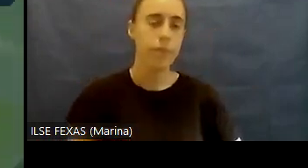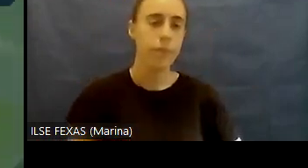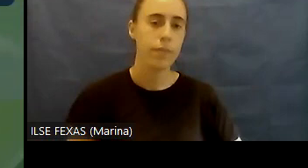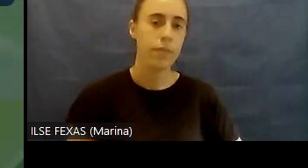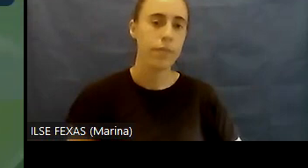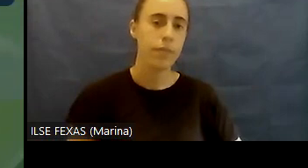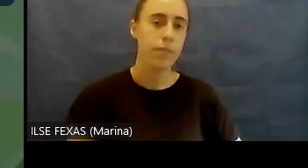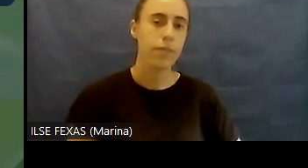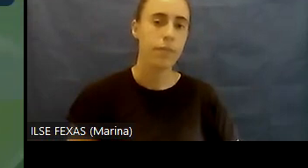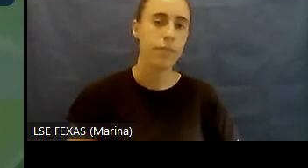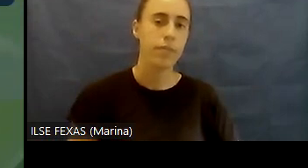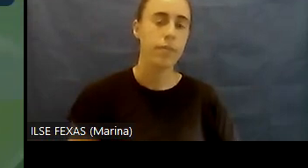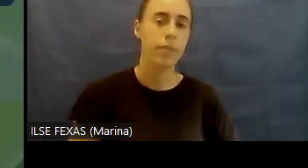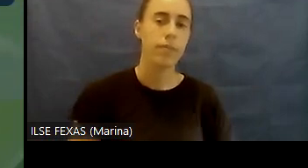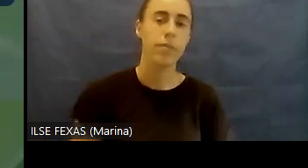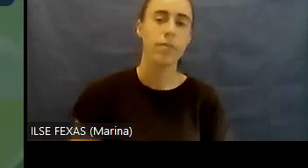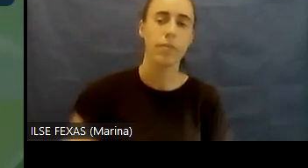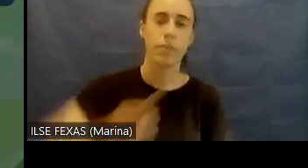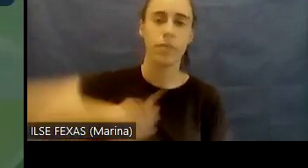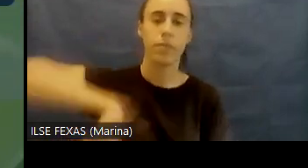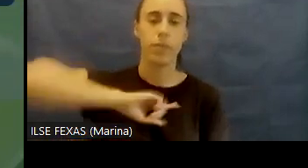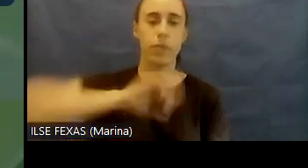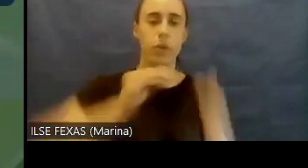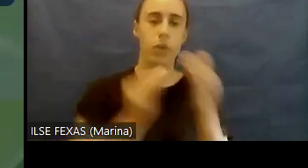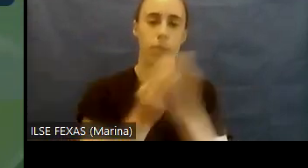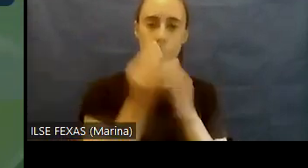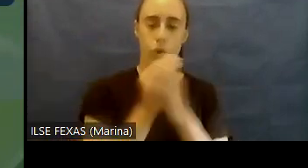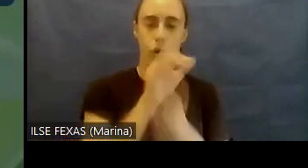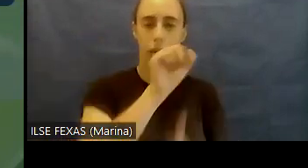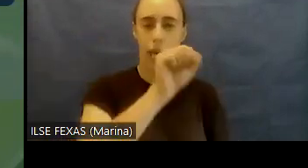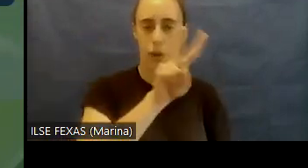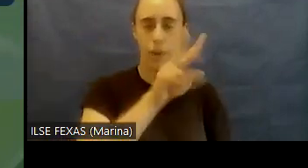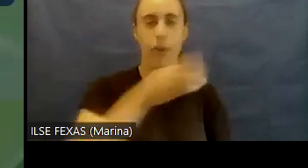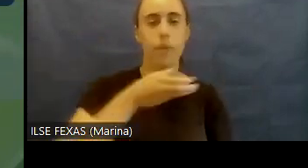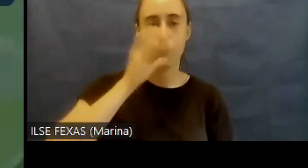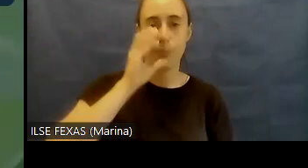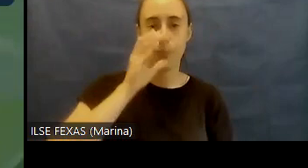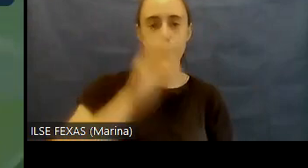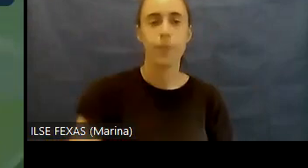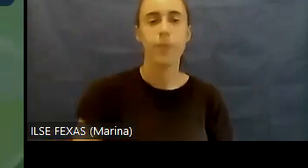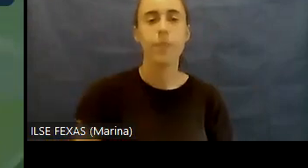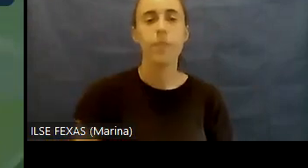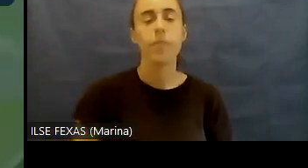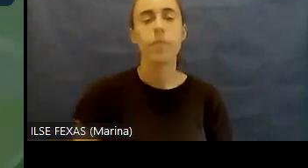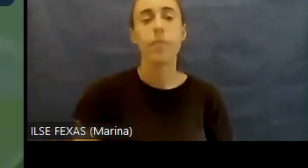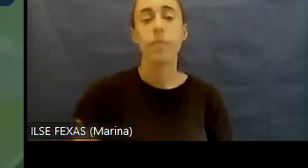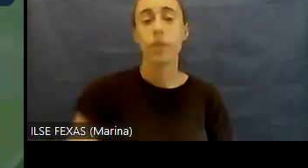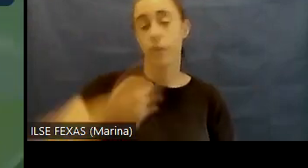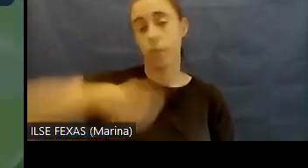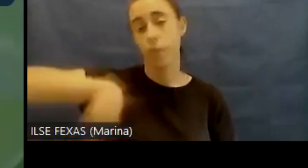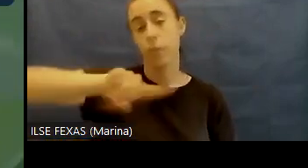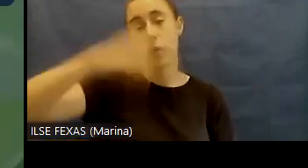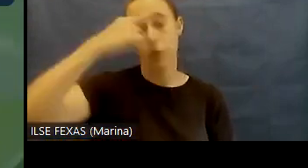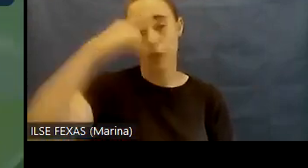Vale, y si nos vamos a los productos de gel de aloe vera bebibles, sabéis que tenemos 6 productos.